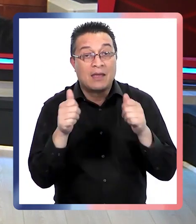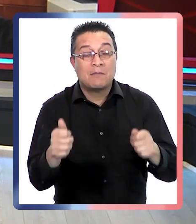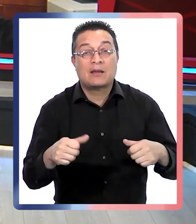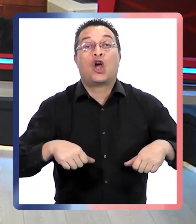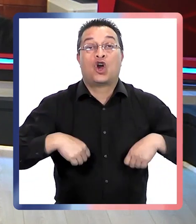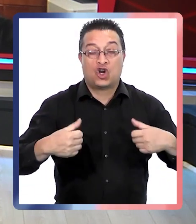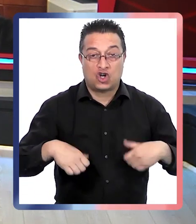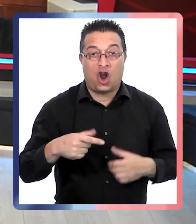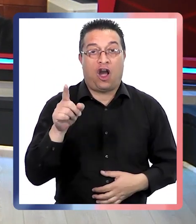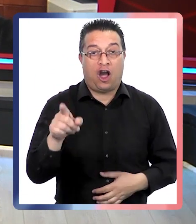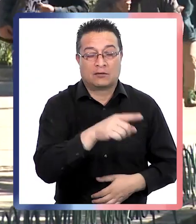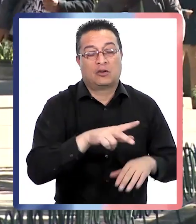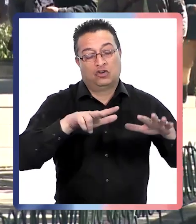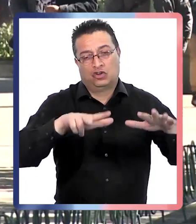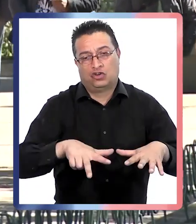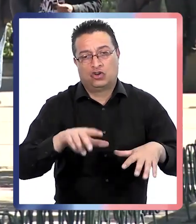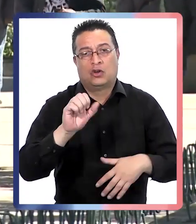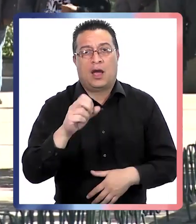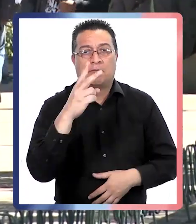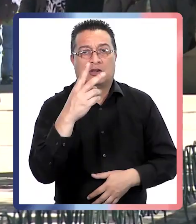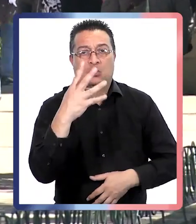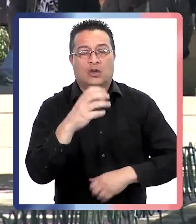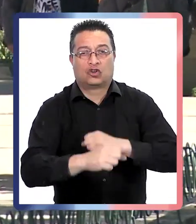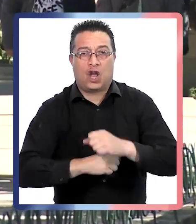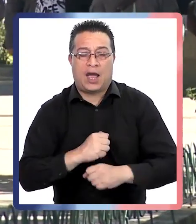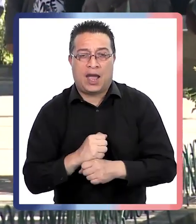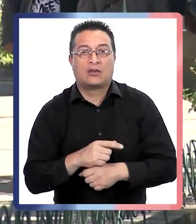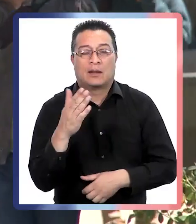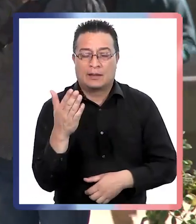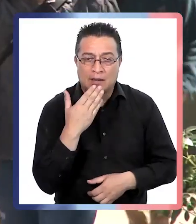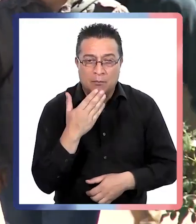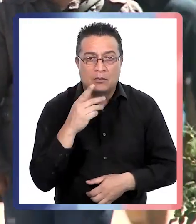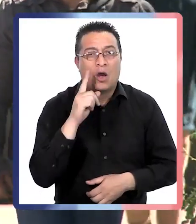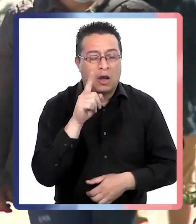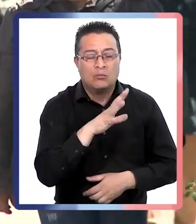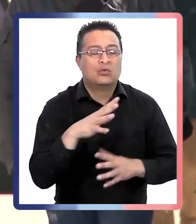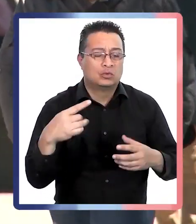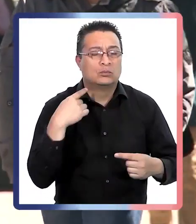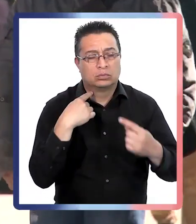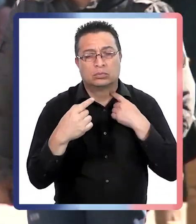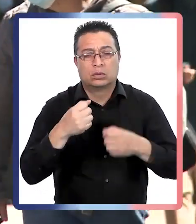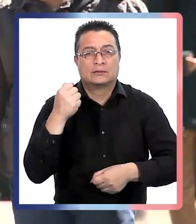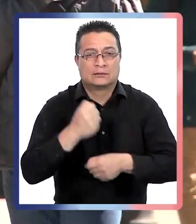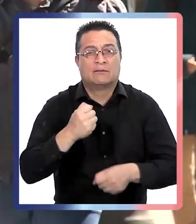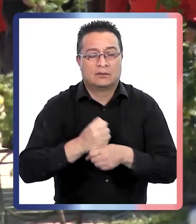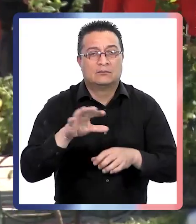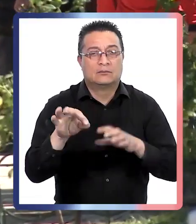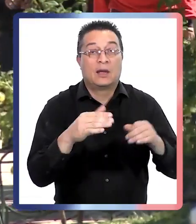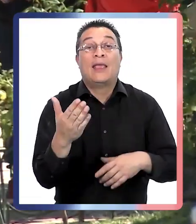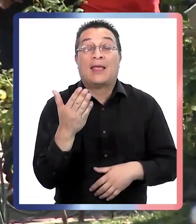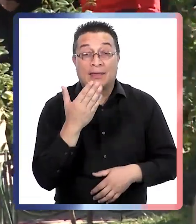están los jóvenes, los jóvenes entre los 18 y los 24 años, que también han sido muy golpeados en materia de